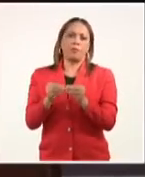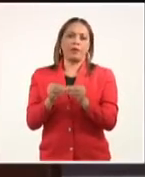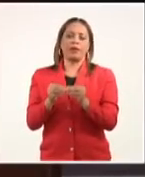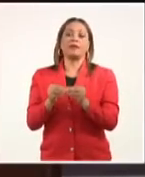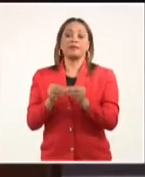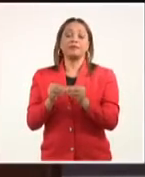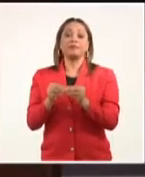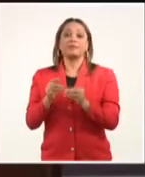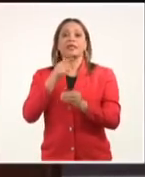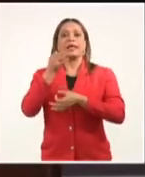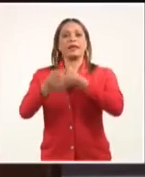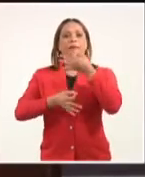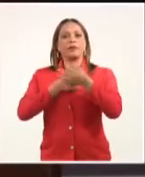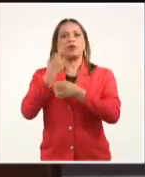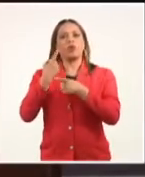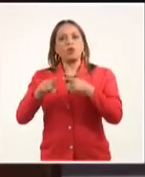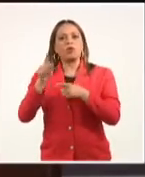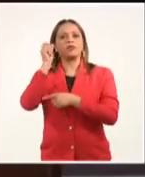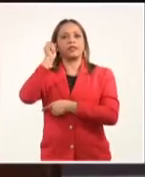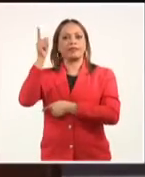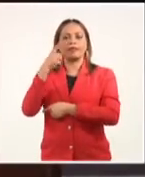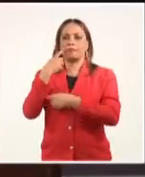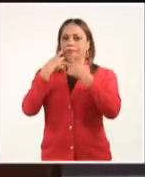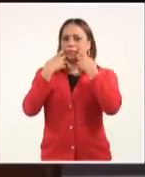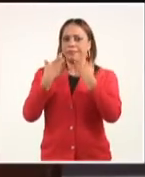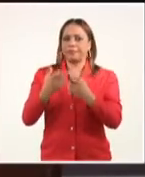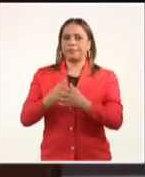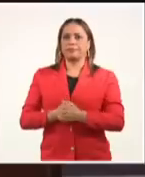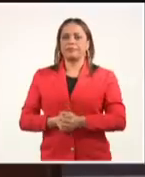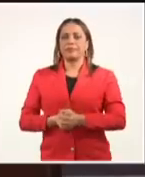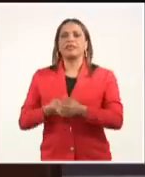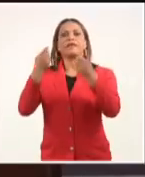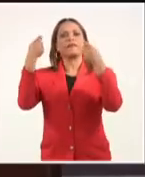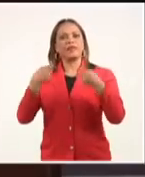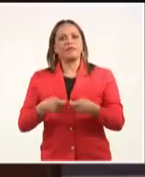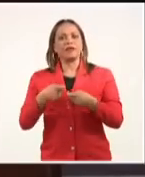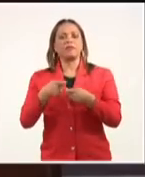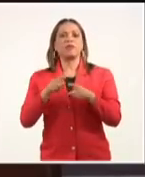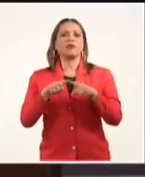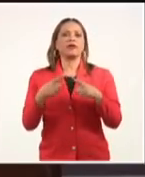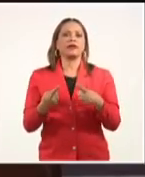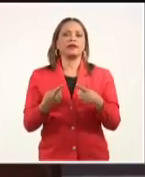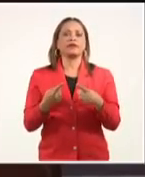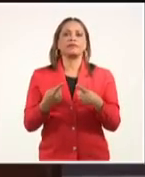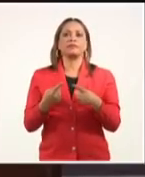agregó otra idea esencial: debemos evitar que